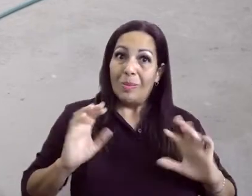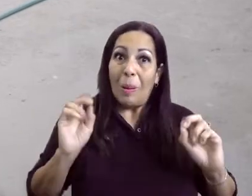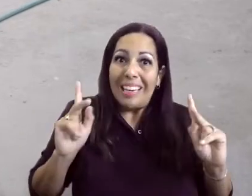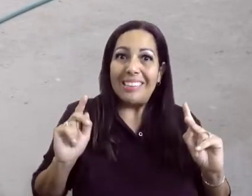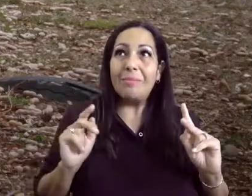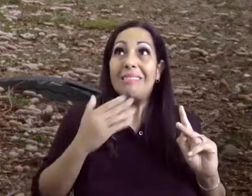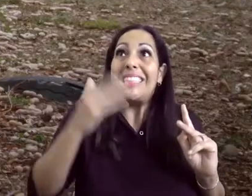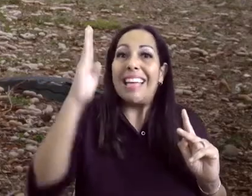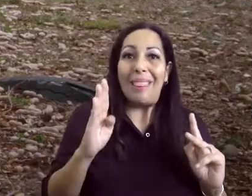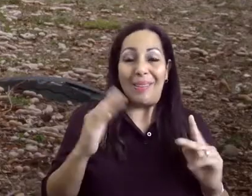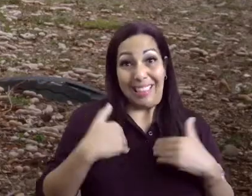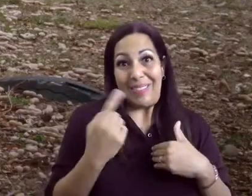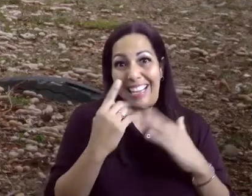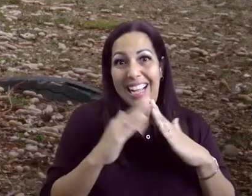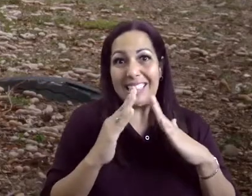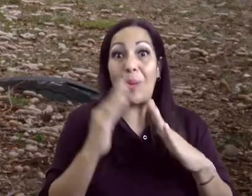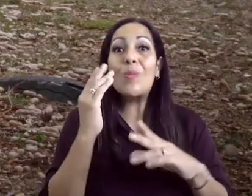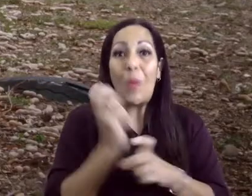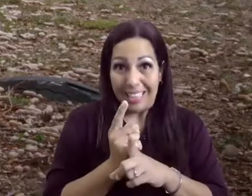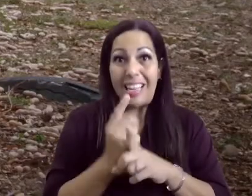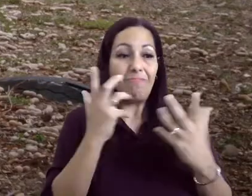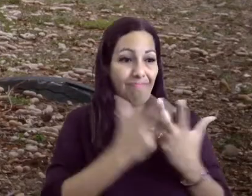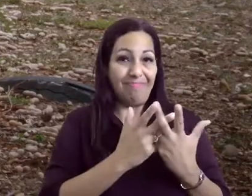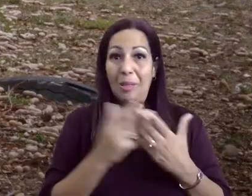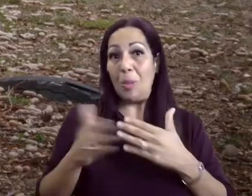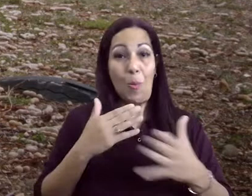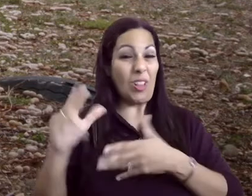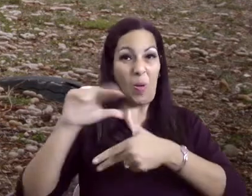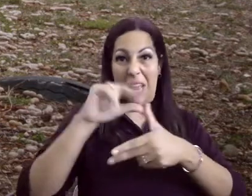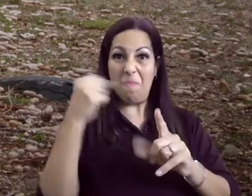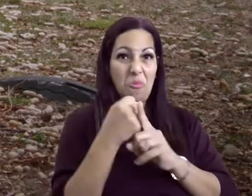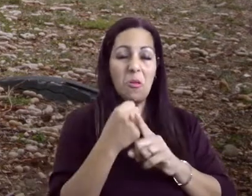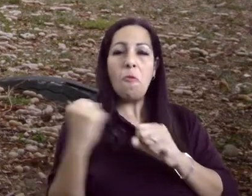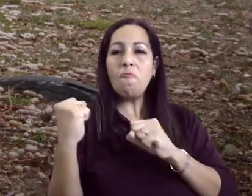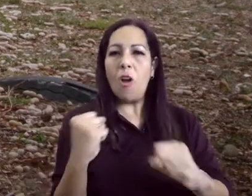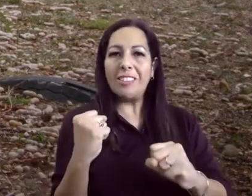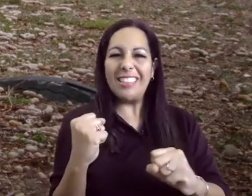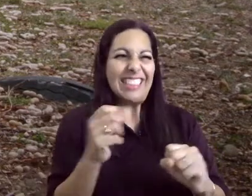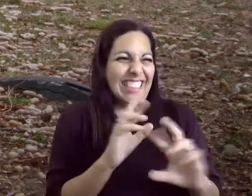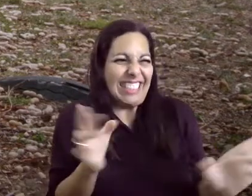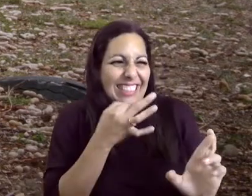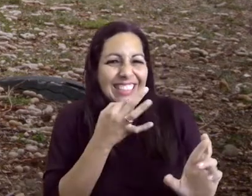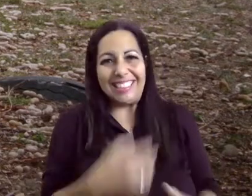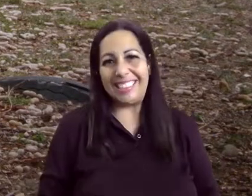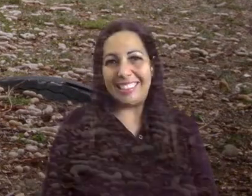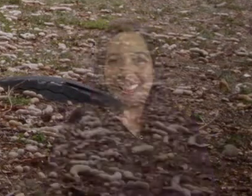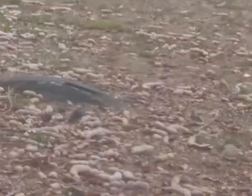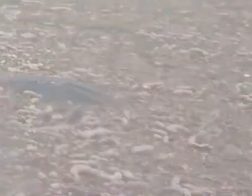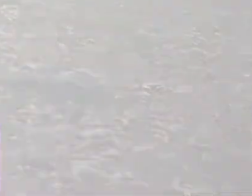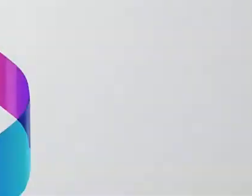yo dije pues viva dios tengo una casa adecuada para mí a prueba de huracanes a prueba de todo está a